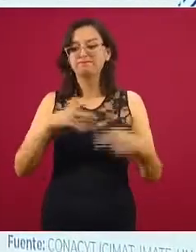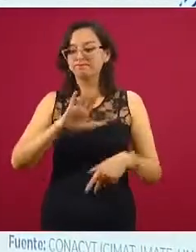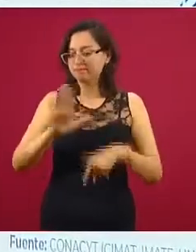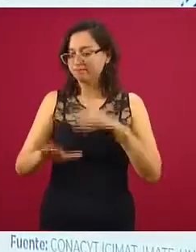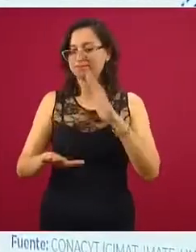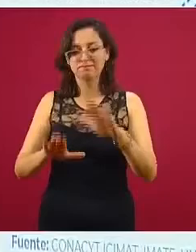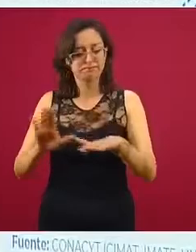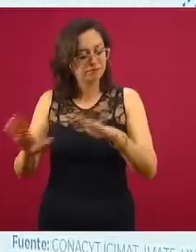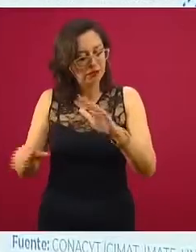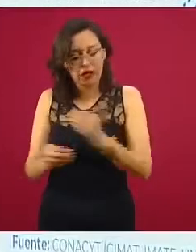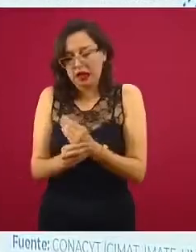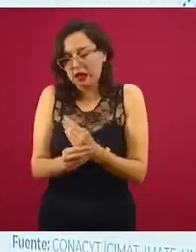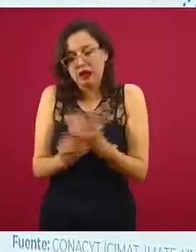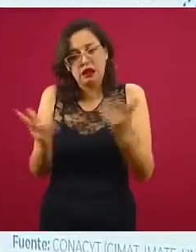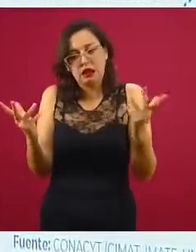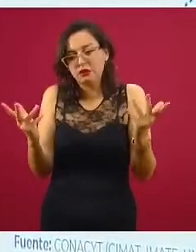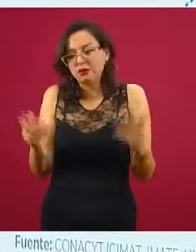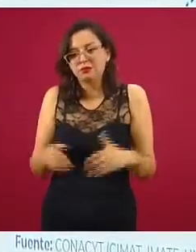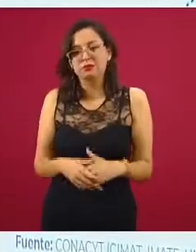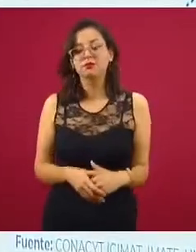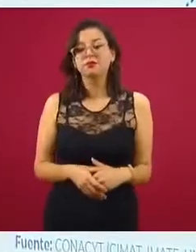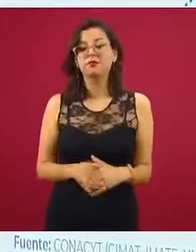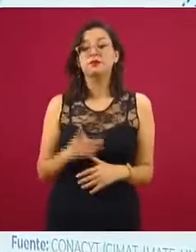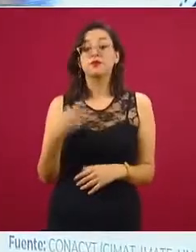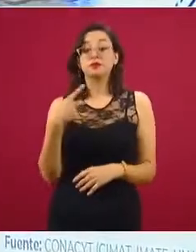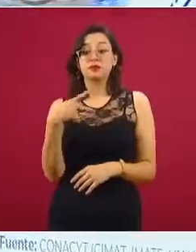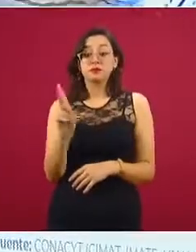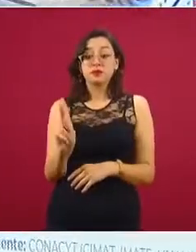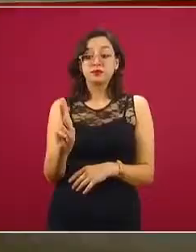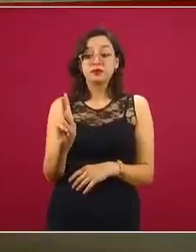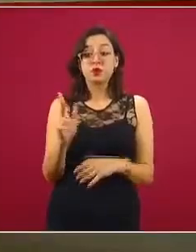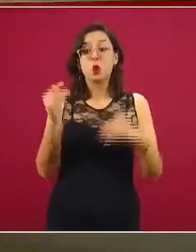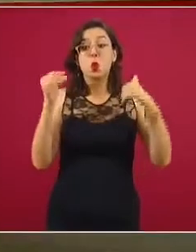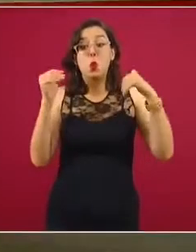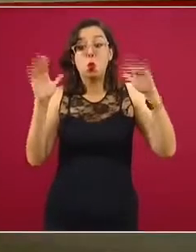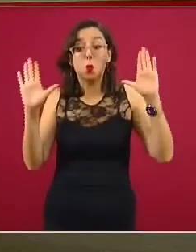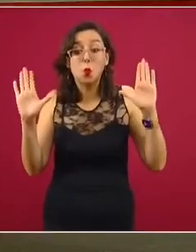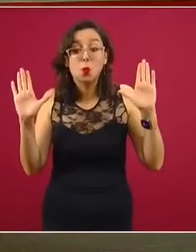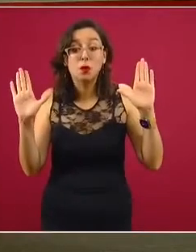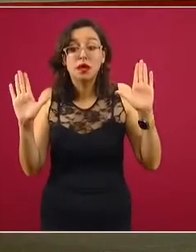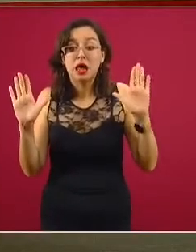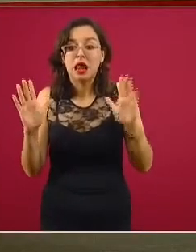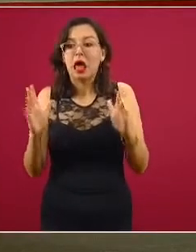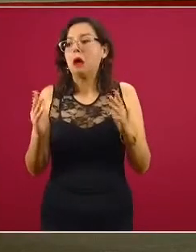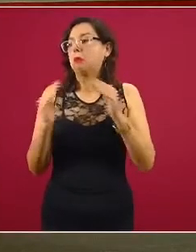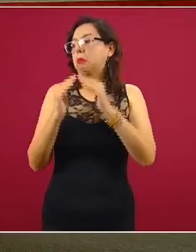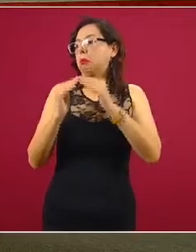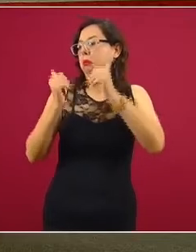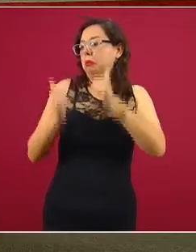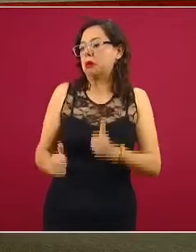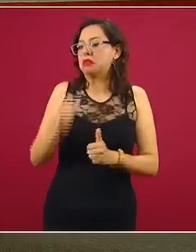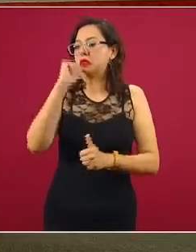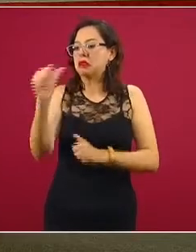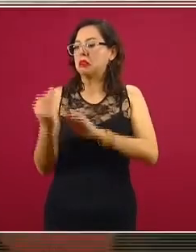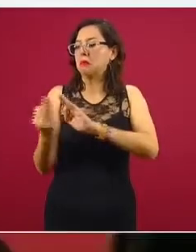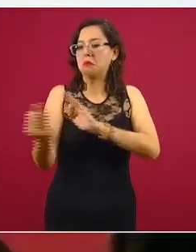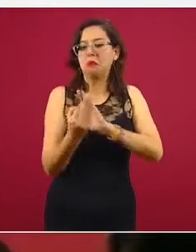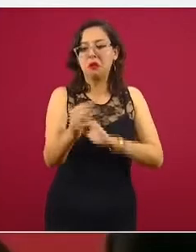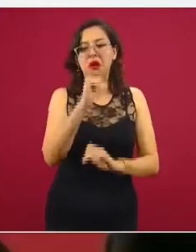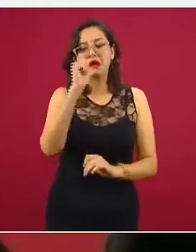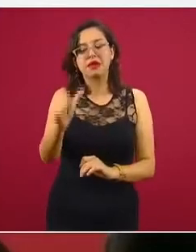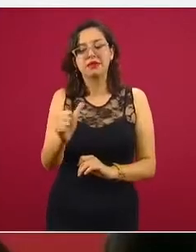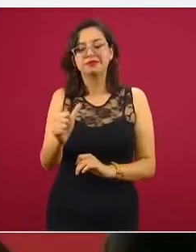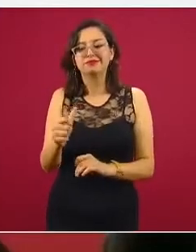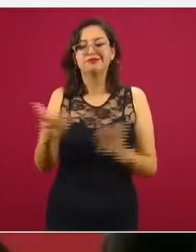de las personas. Pero cuando consideramos lo que hubiera pasado si no se hubieran hecho las medidas oportunamente,